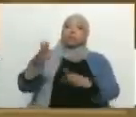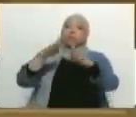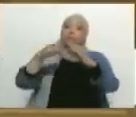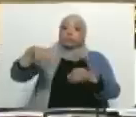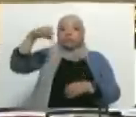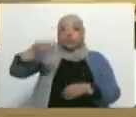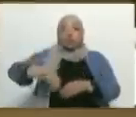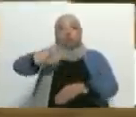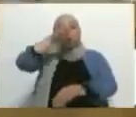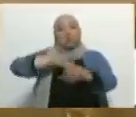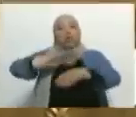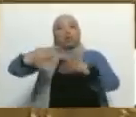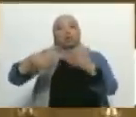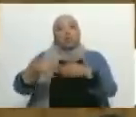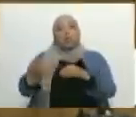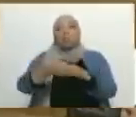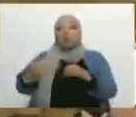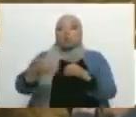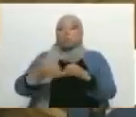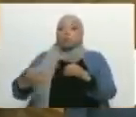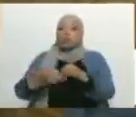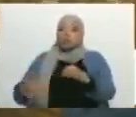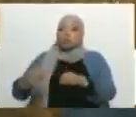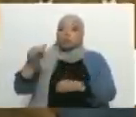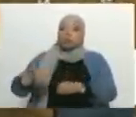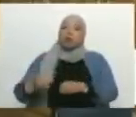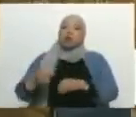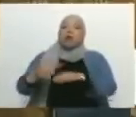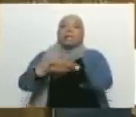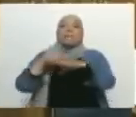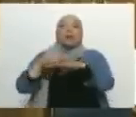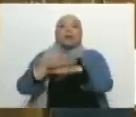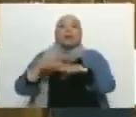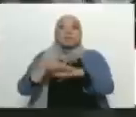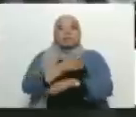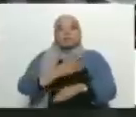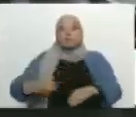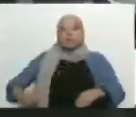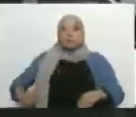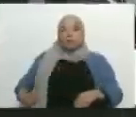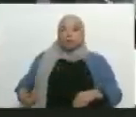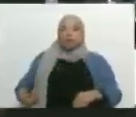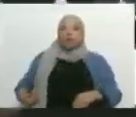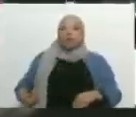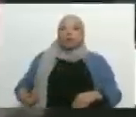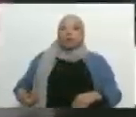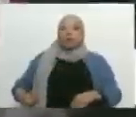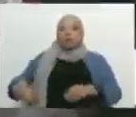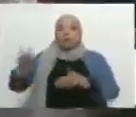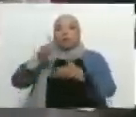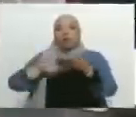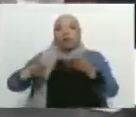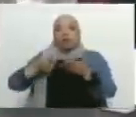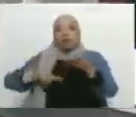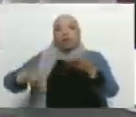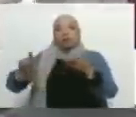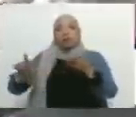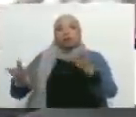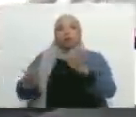de Anzoátegui y en todo el municipio de Simón Rodríguez. Le pido permiso al ciudadano presidente para leer el acuerdo.